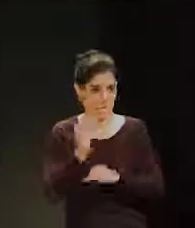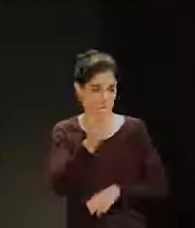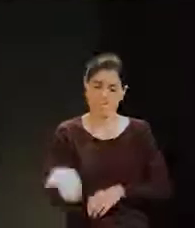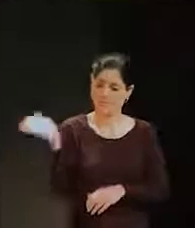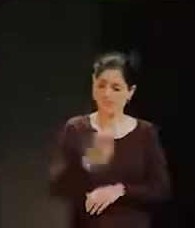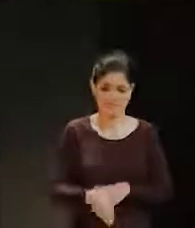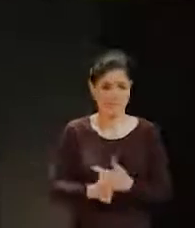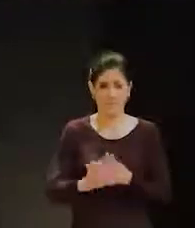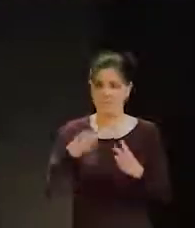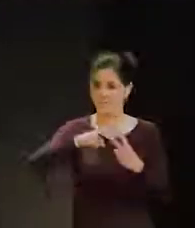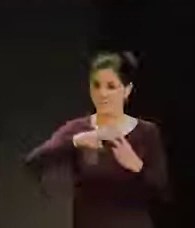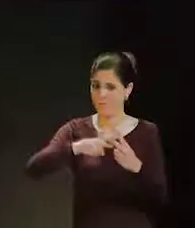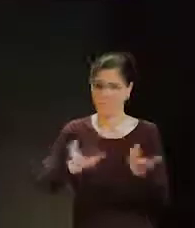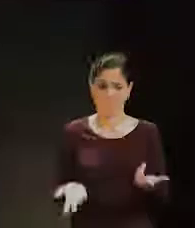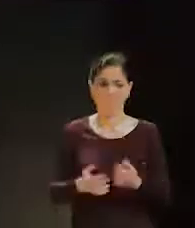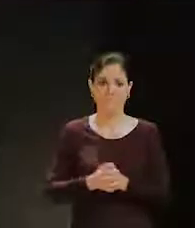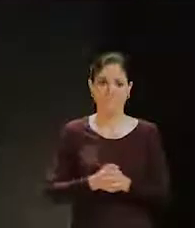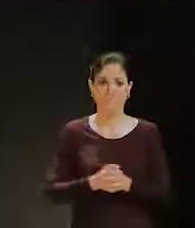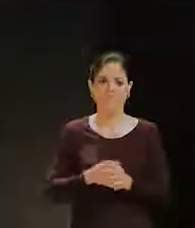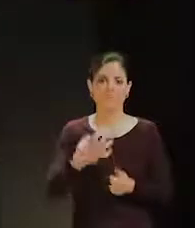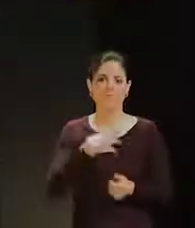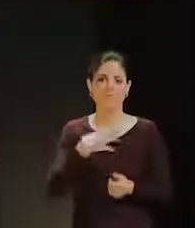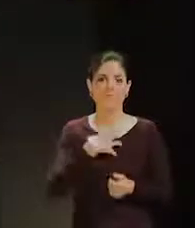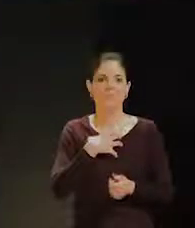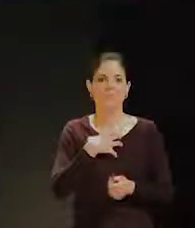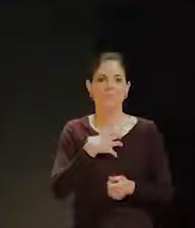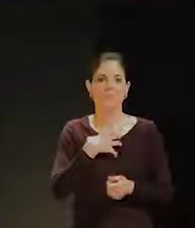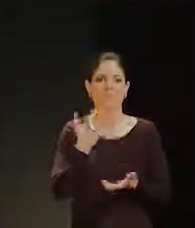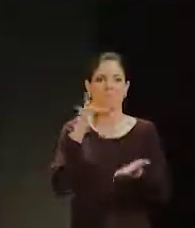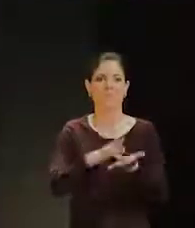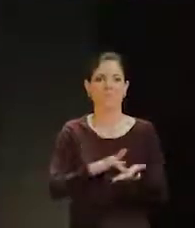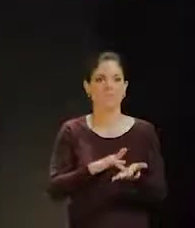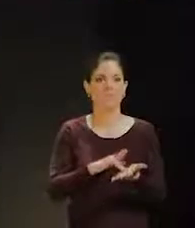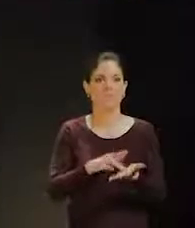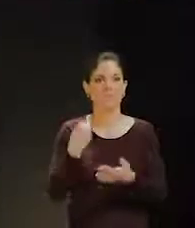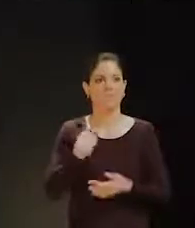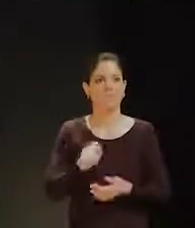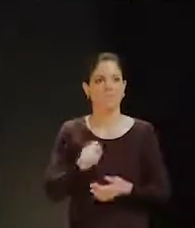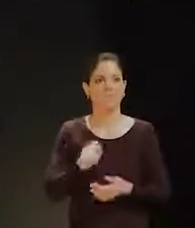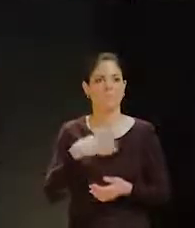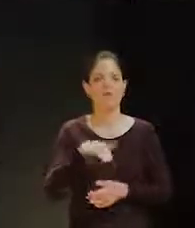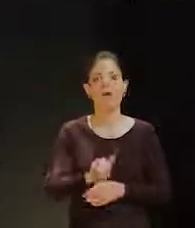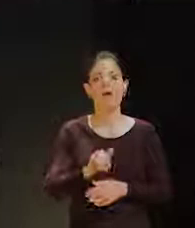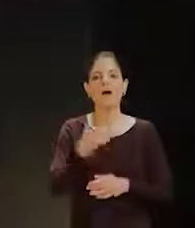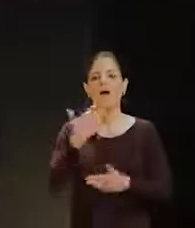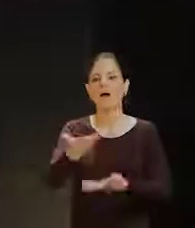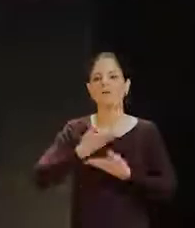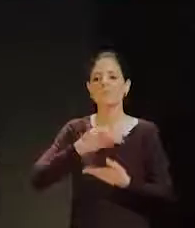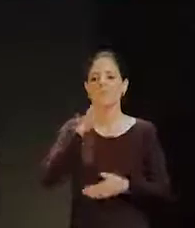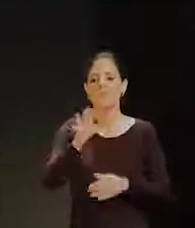mueres. No es como acá, que por lo menos hay ayuda